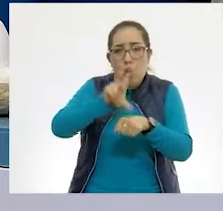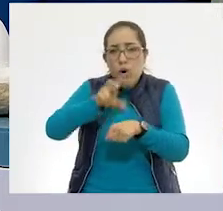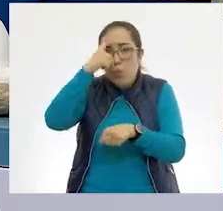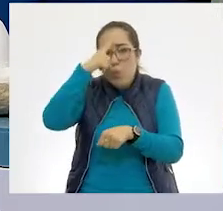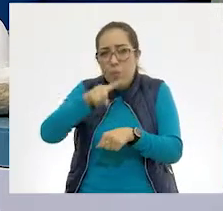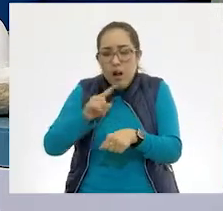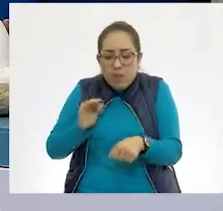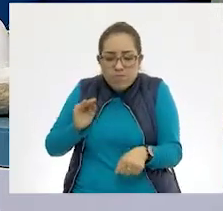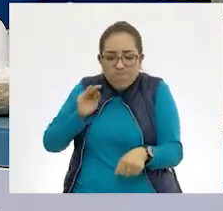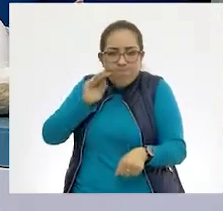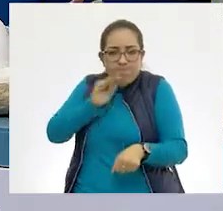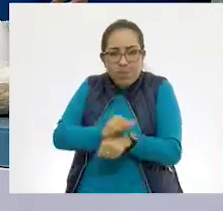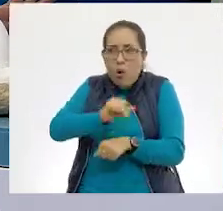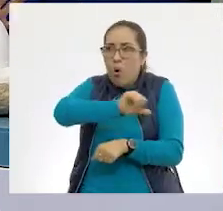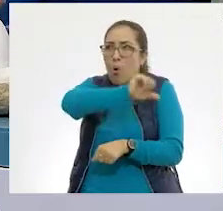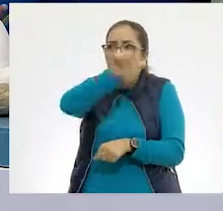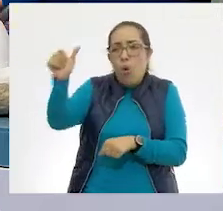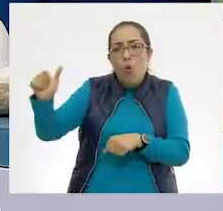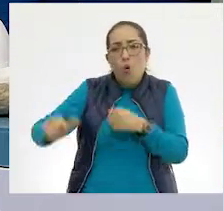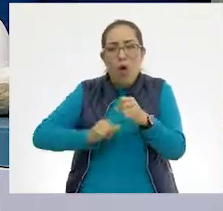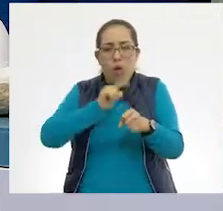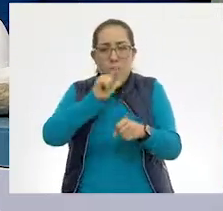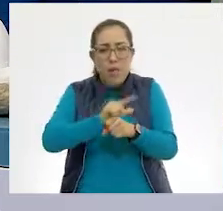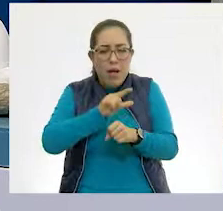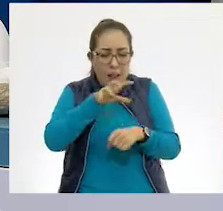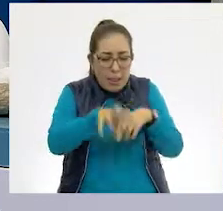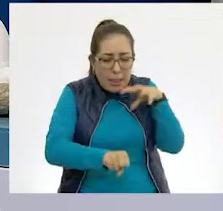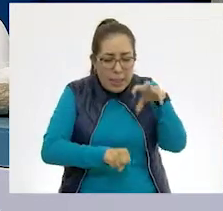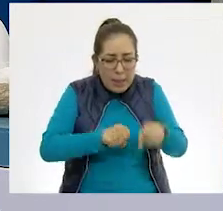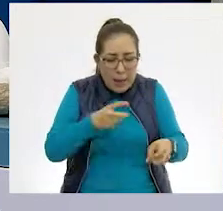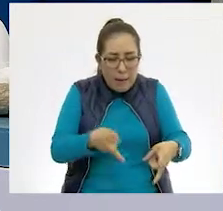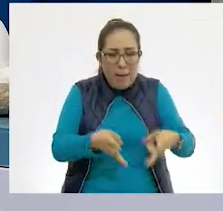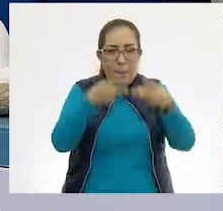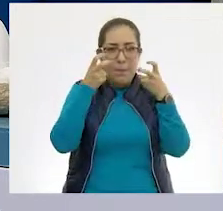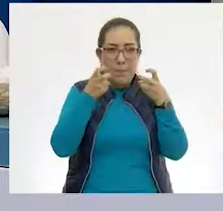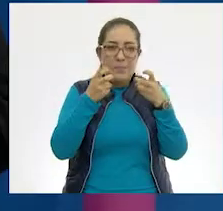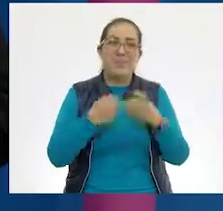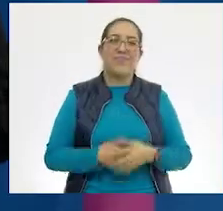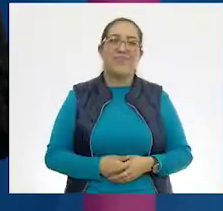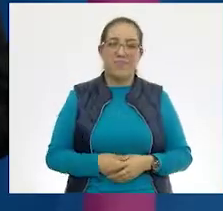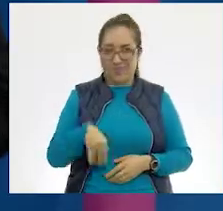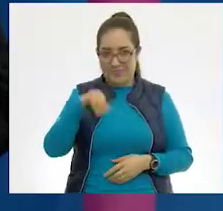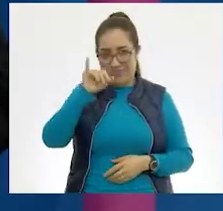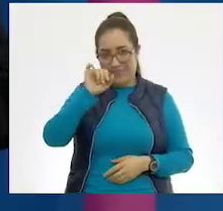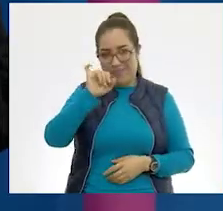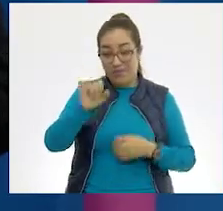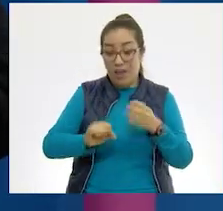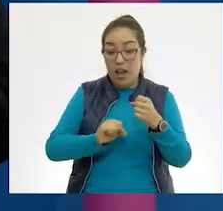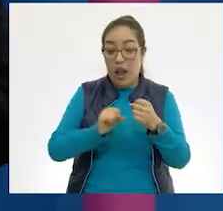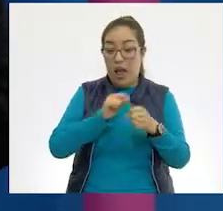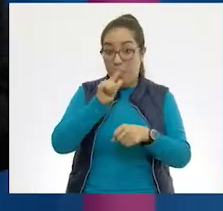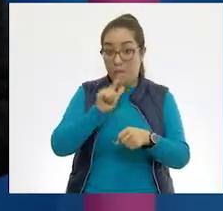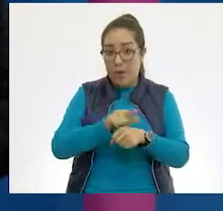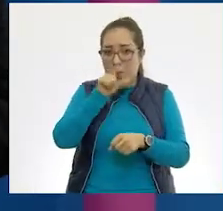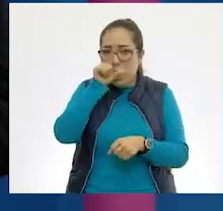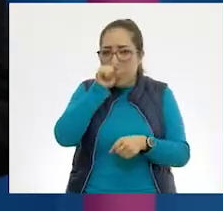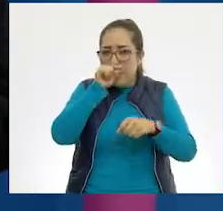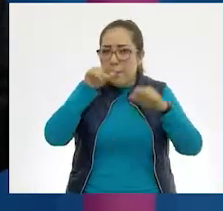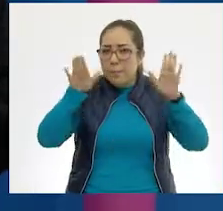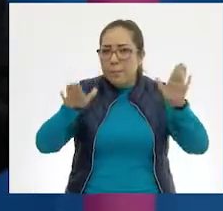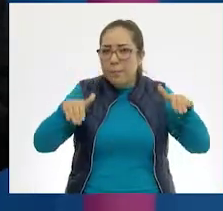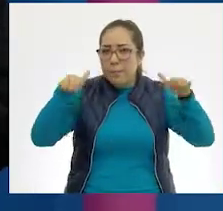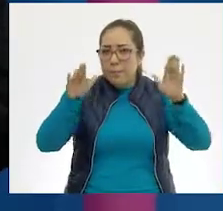a salvo de otros animales que intenten alimentarse con ellos. Así es. En las aves, eso es muy común.